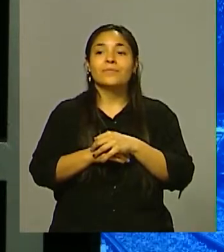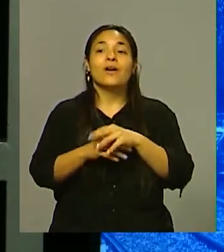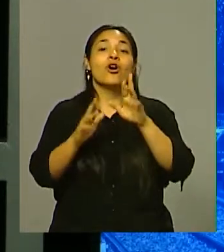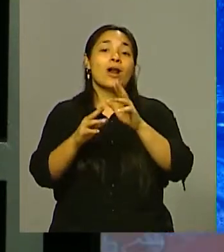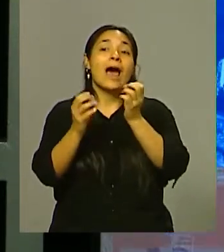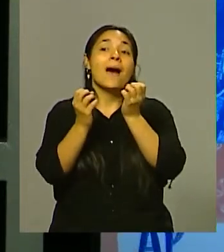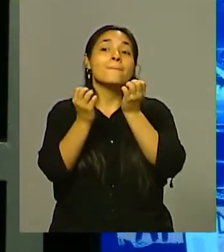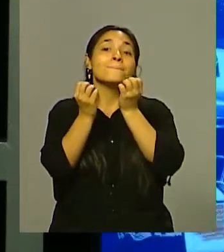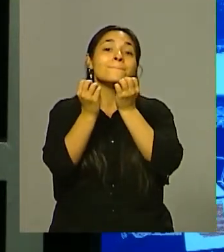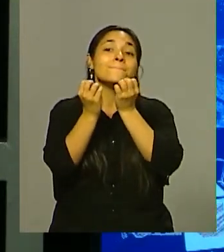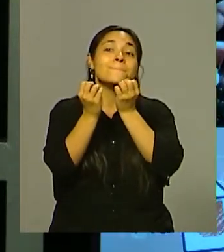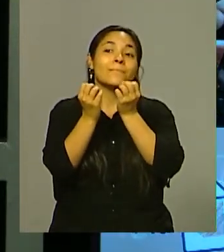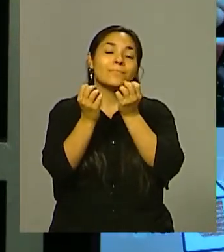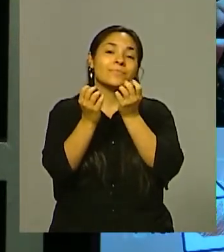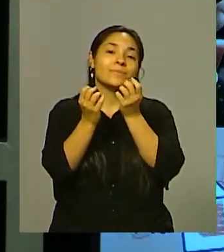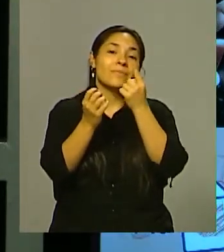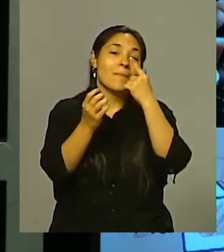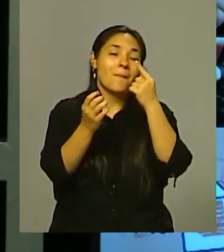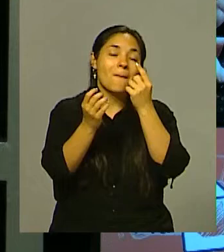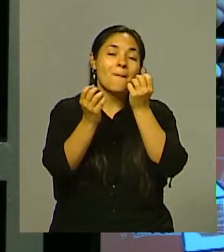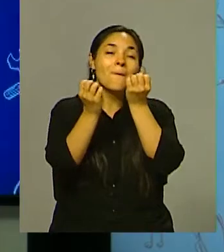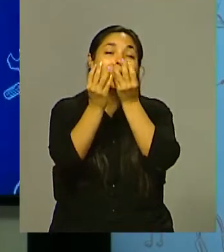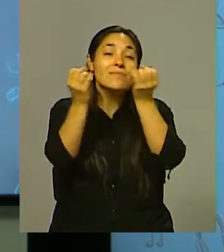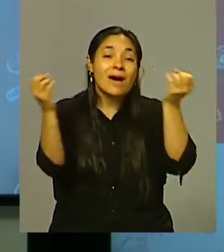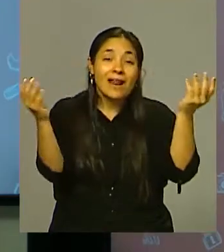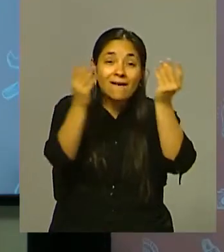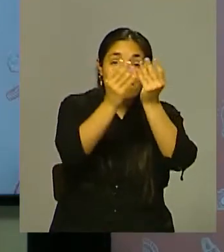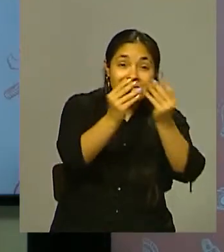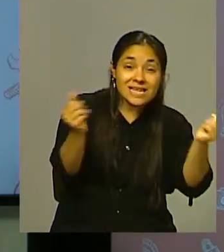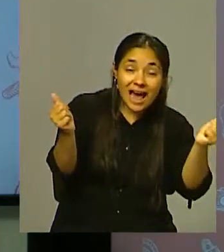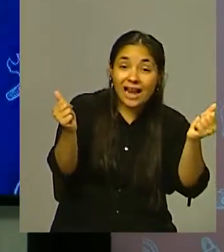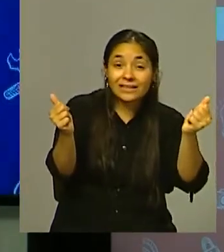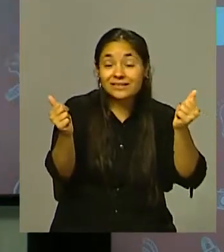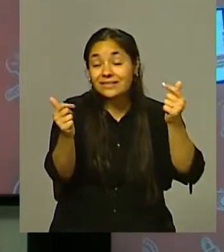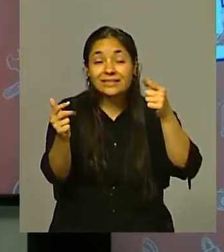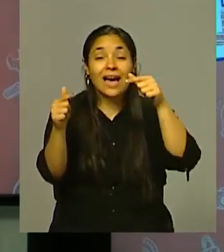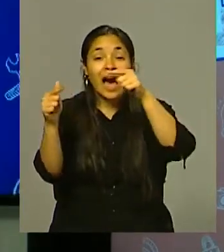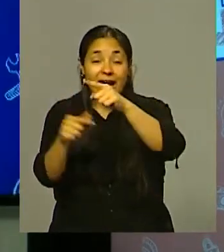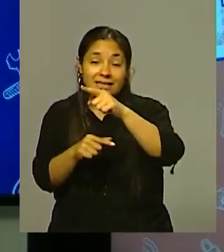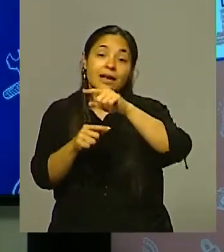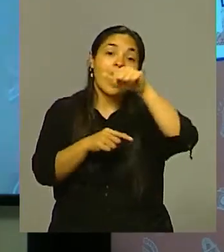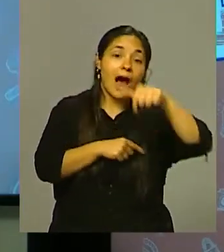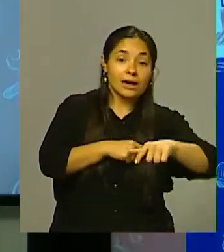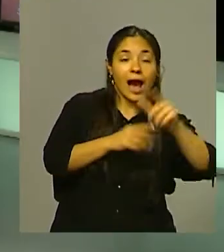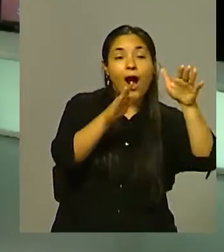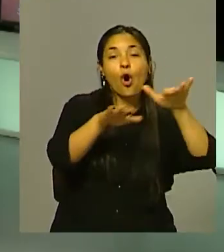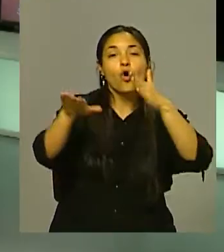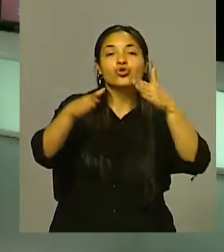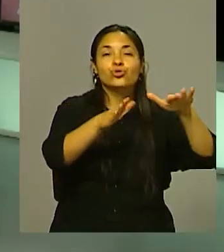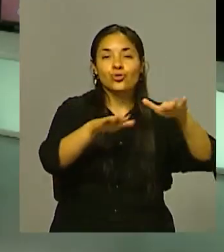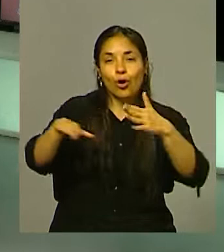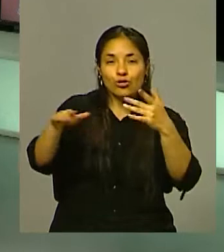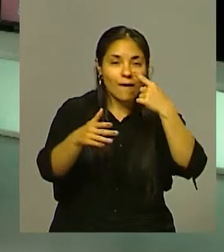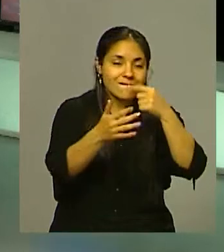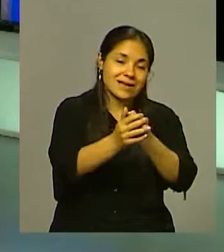primavera de allá, a finales de otoño de acá. Bueno, estaremos atentos a ver cuándo finalmente sale a la luz este documental.